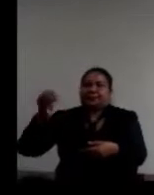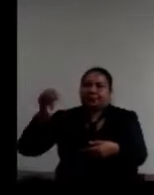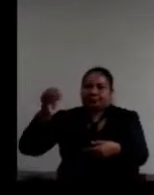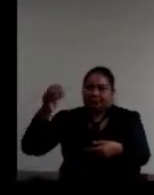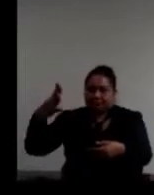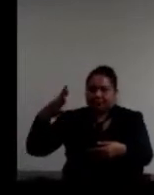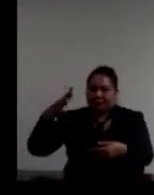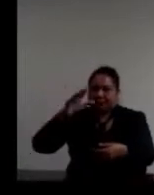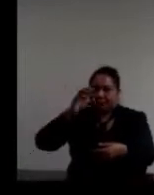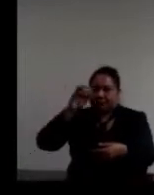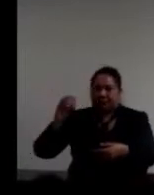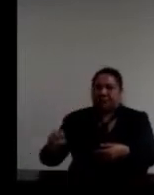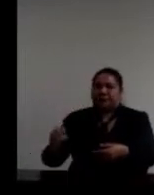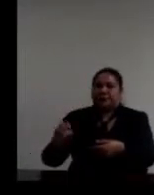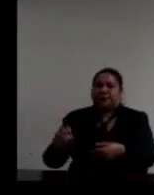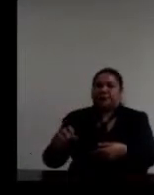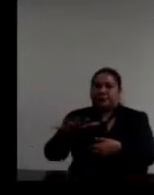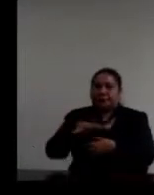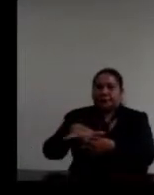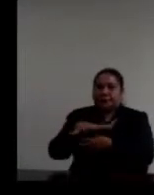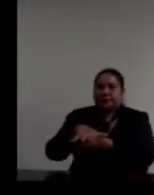es básicamente